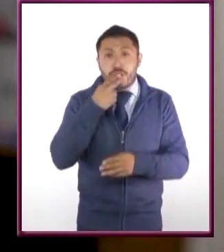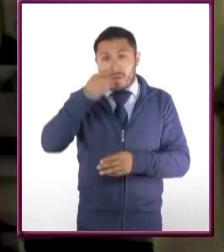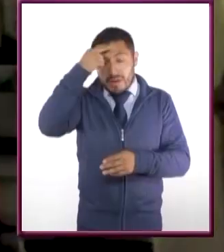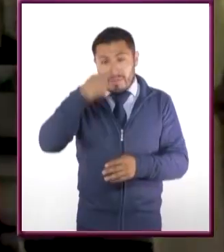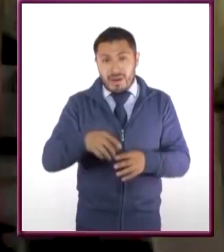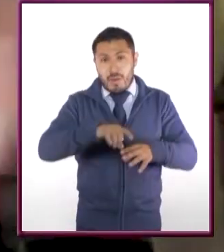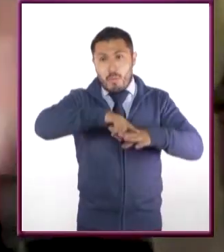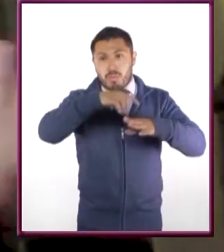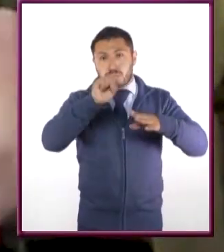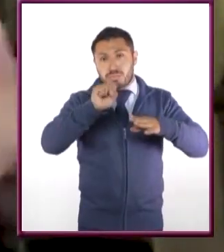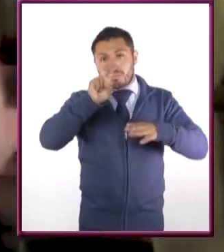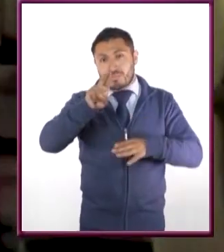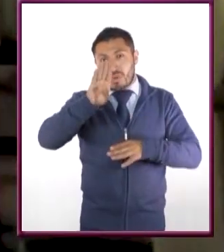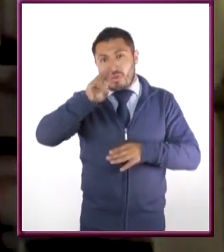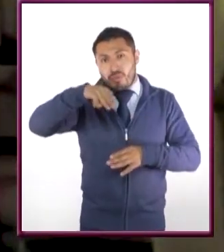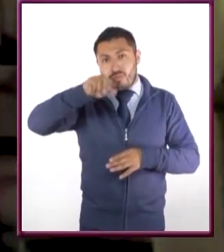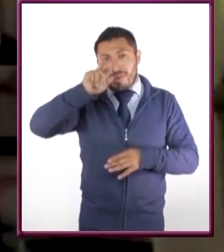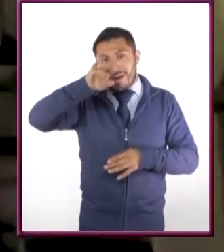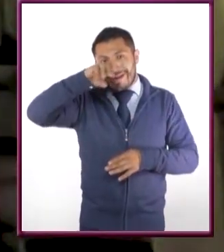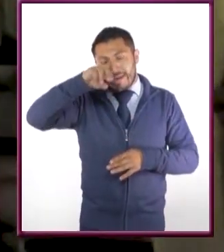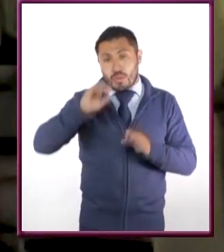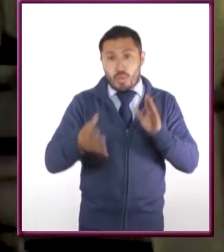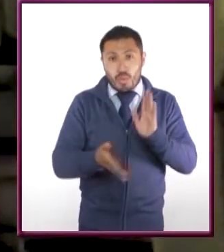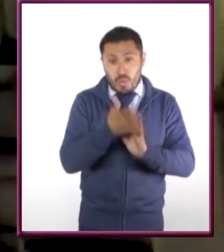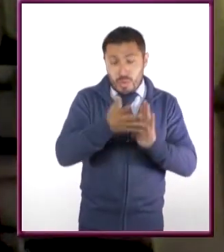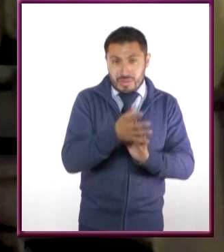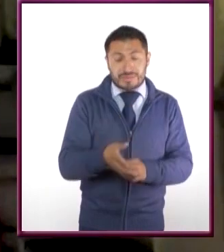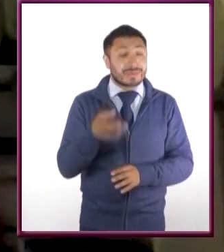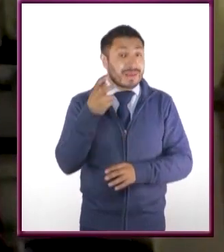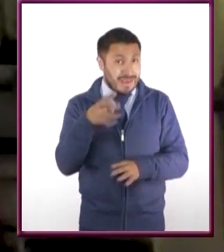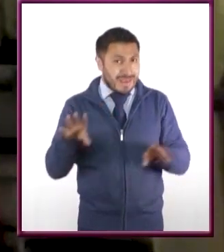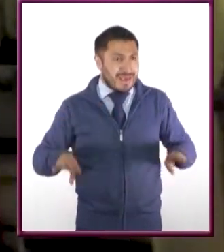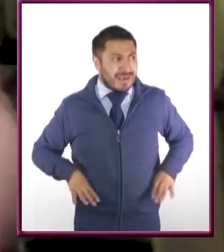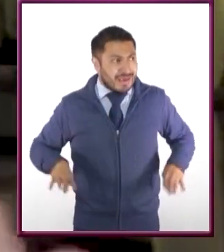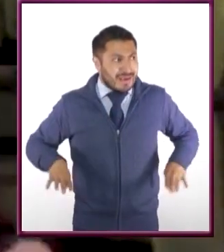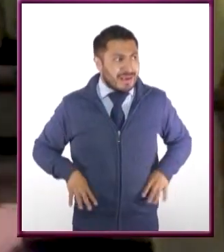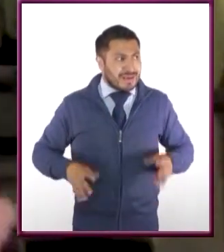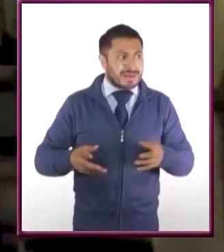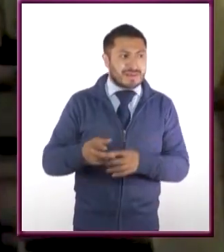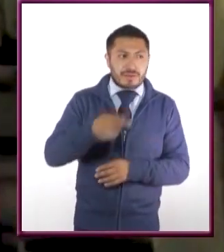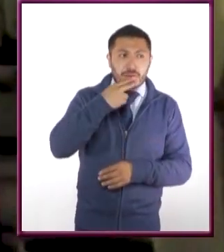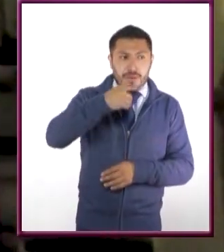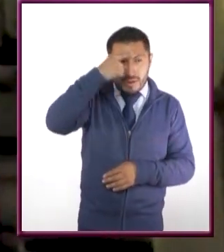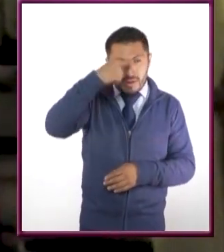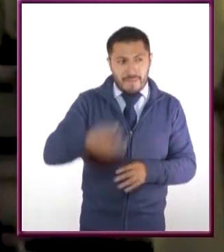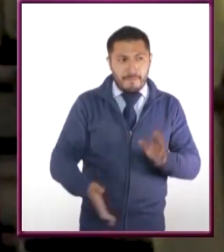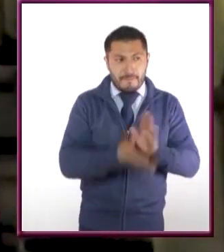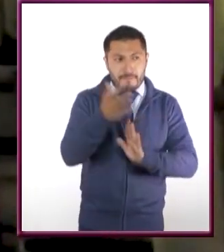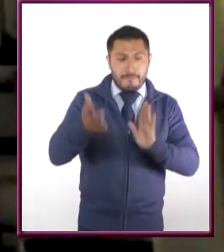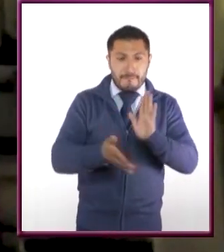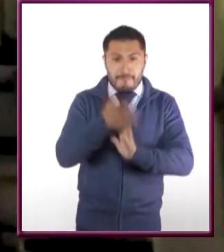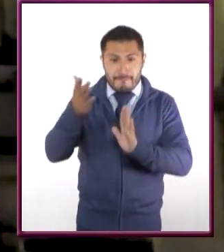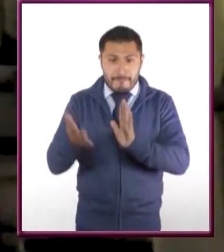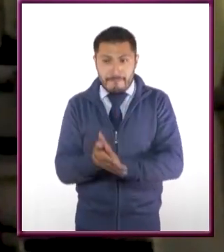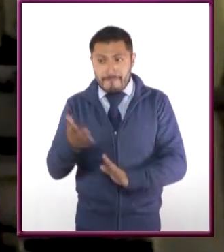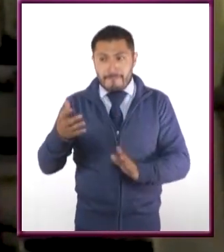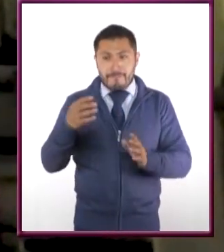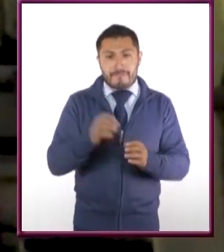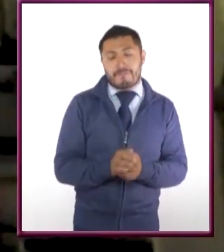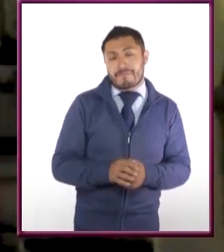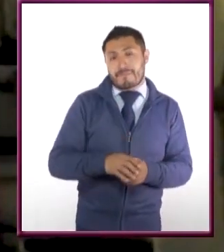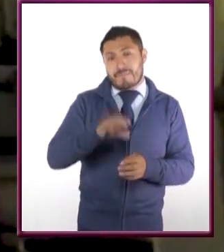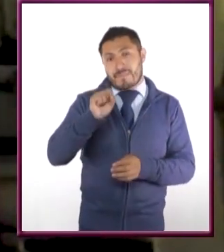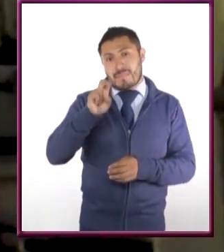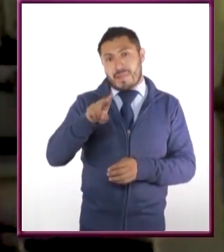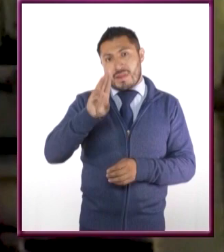submarinos? Bueno, Ernesto, las propiedades mecánicas de los materiales que se usan para fabricar un submarino